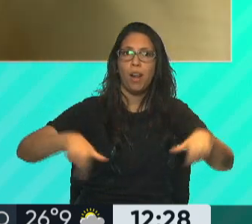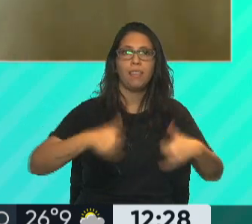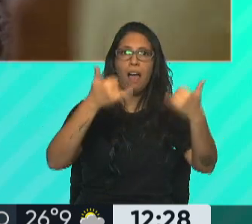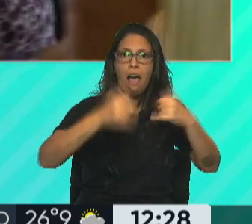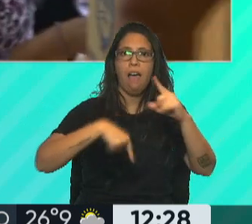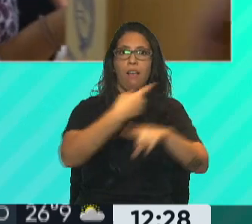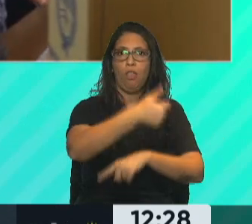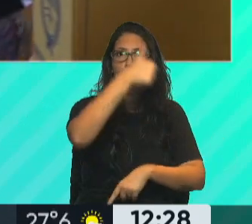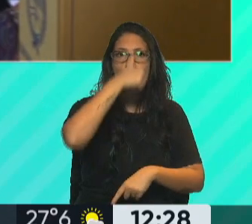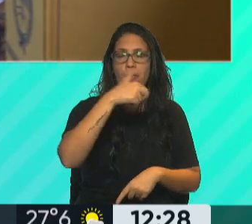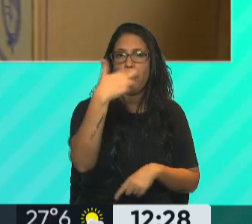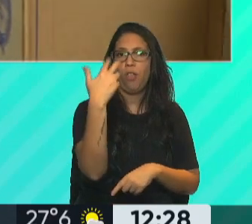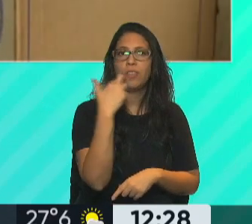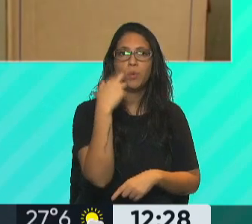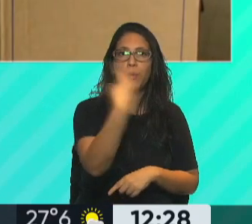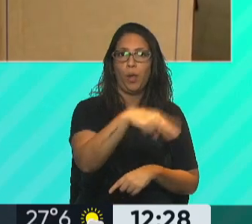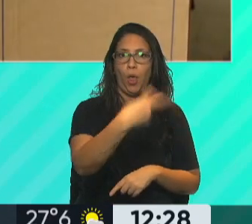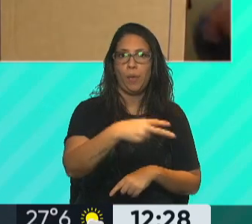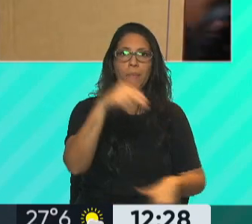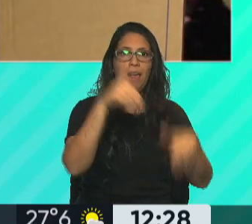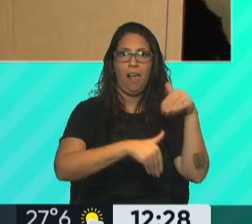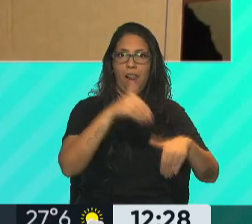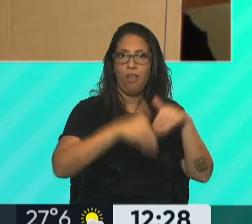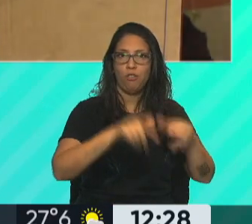a disposición de los electores el próximo